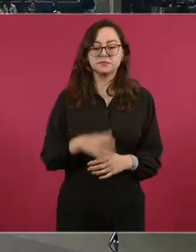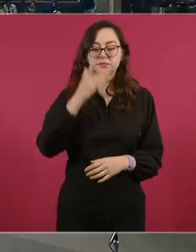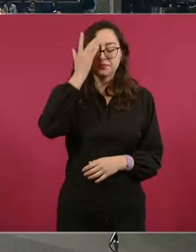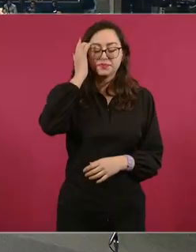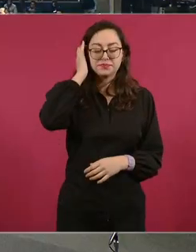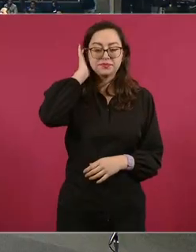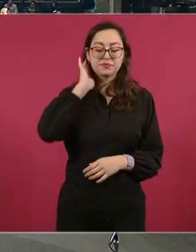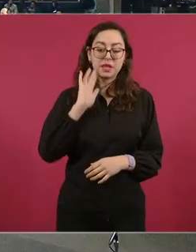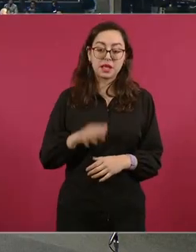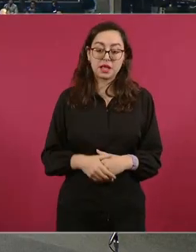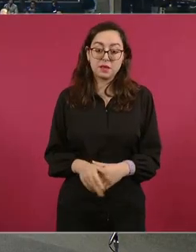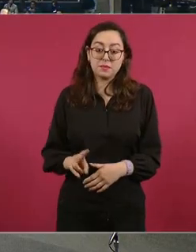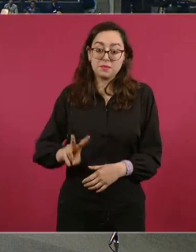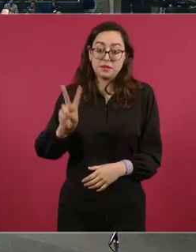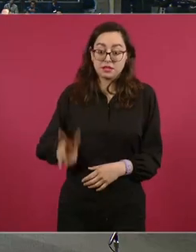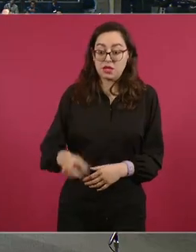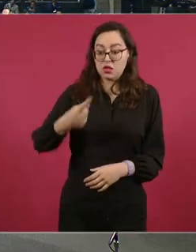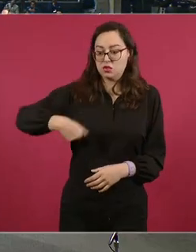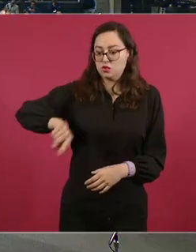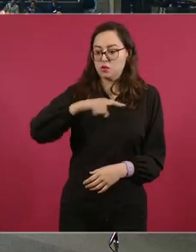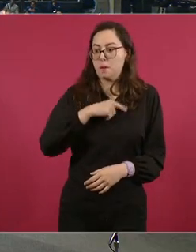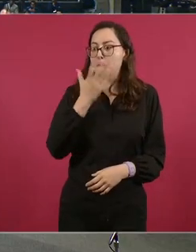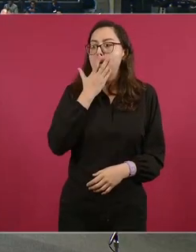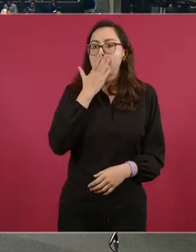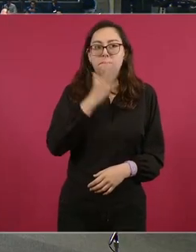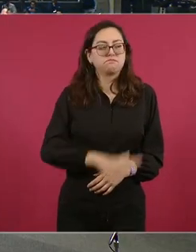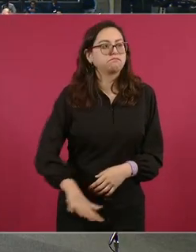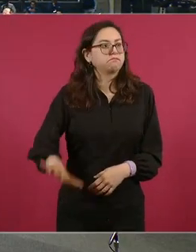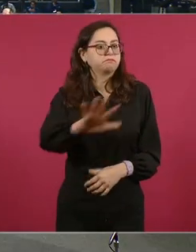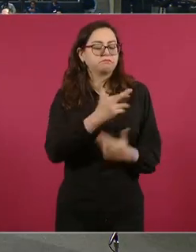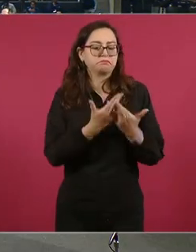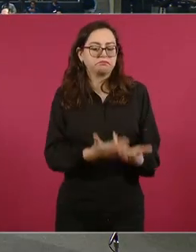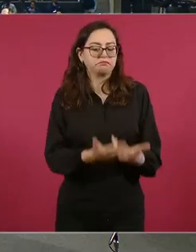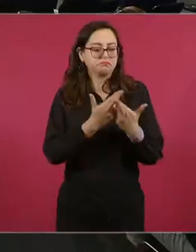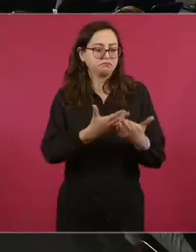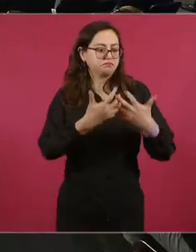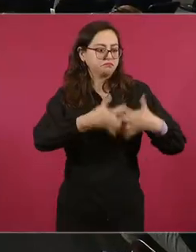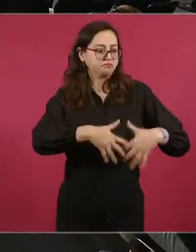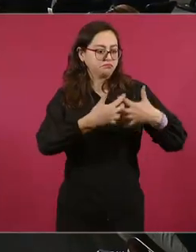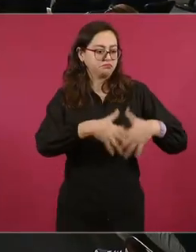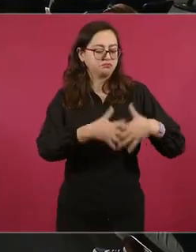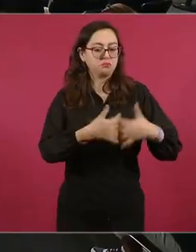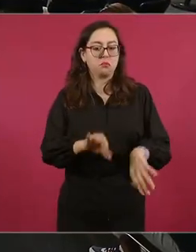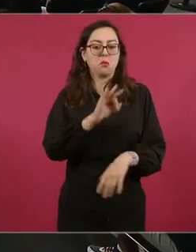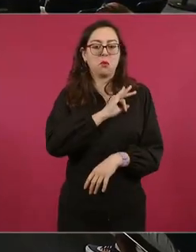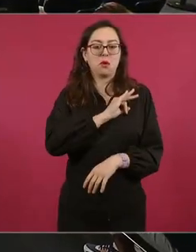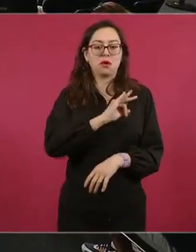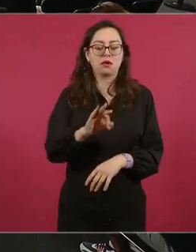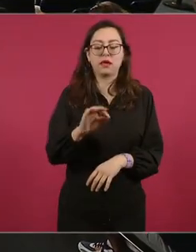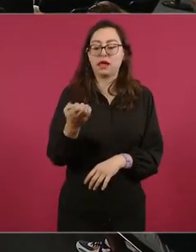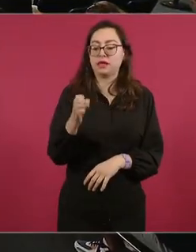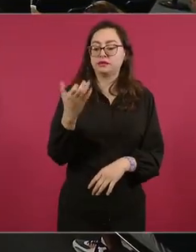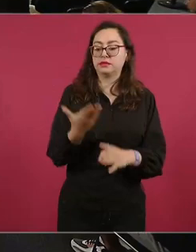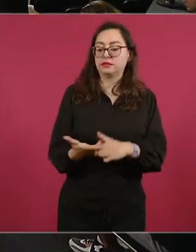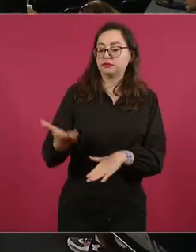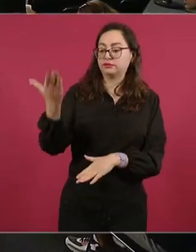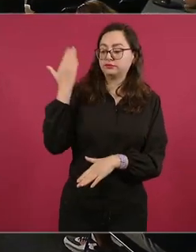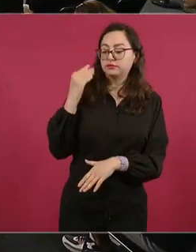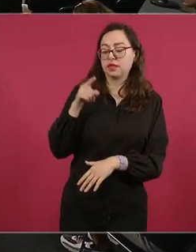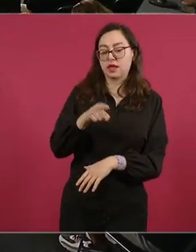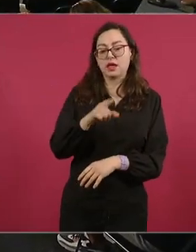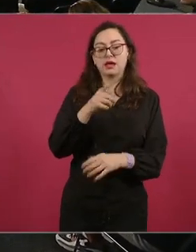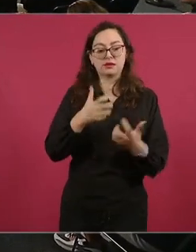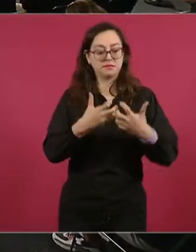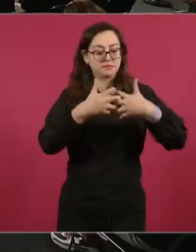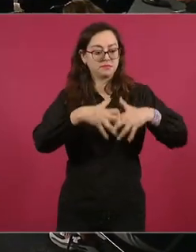para hacer un gran centro logístico e industrial. Platicábamos en enero pasado del tema de la planta de México Pacific Limited, que